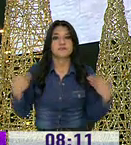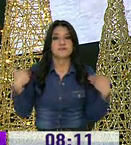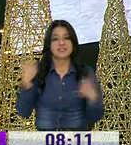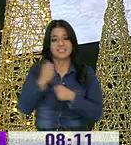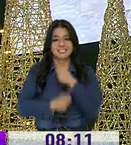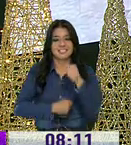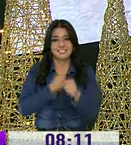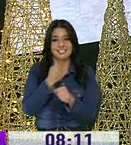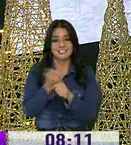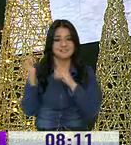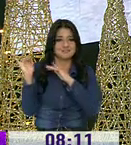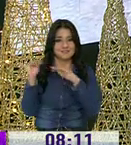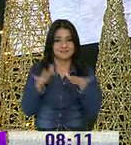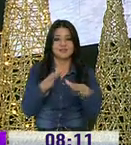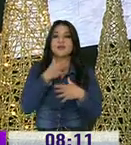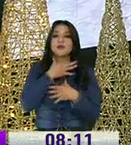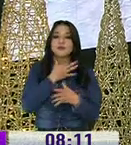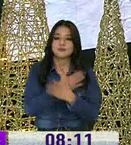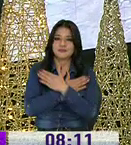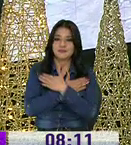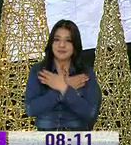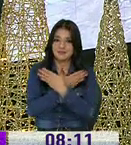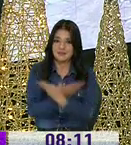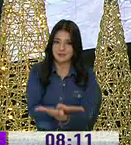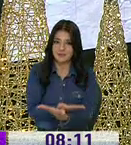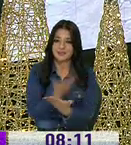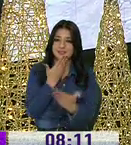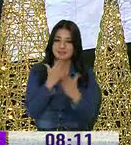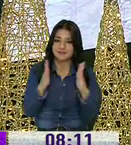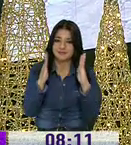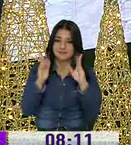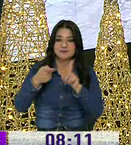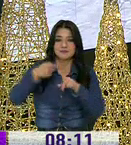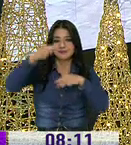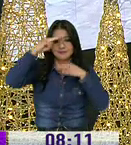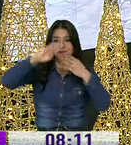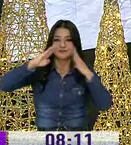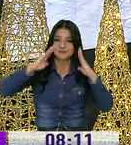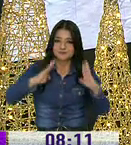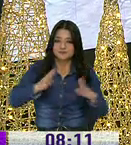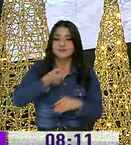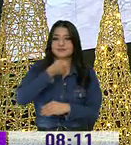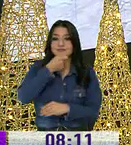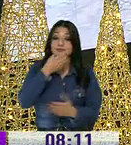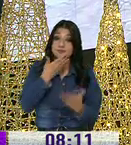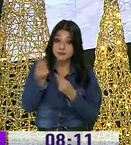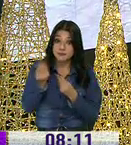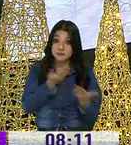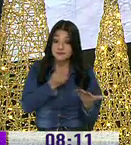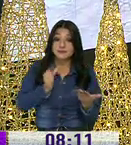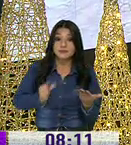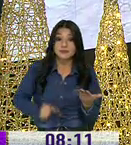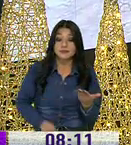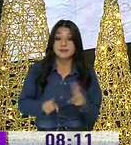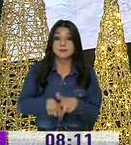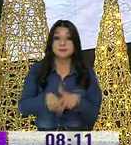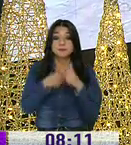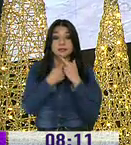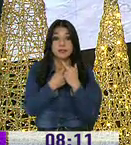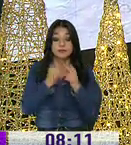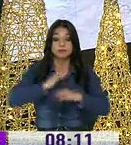ti, muchas bendiciones. Qué gusto saludarte en este día y que nos acompañes en este primer noticiero de la comunidad. Cuéntanos, Iván, tú tienes los detalles del inicio